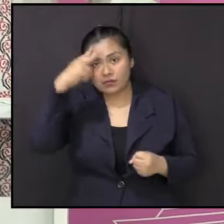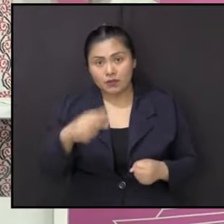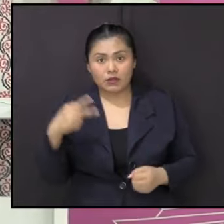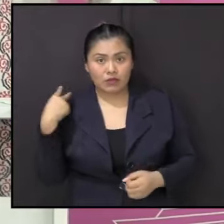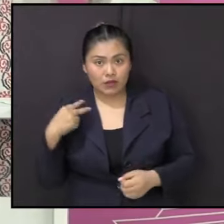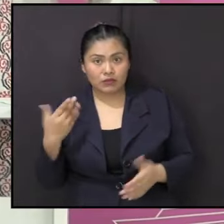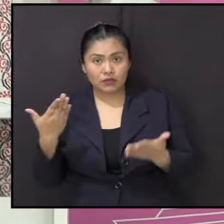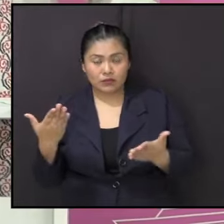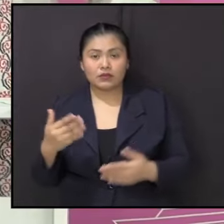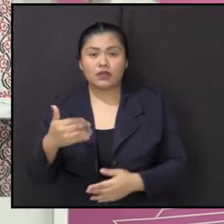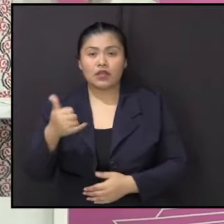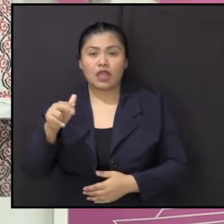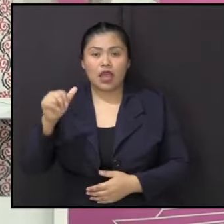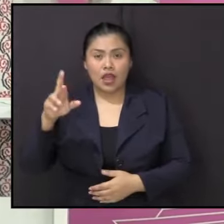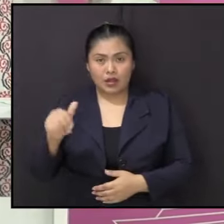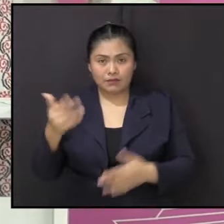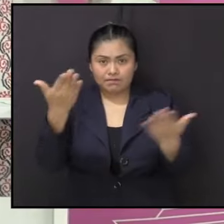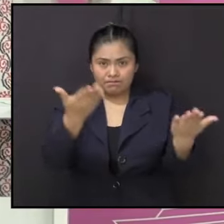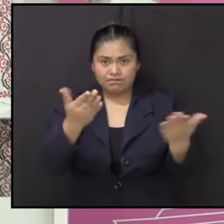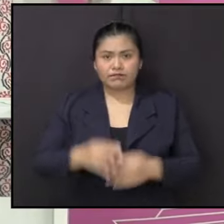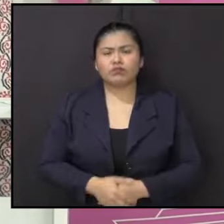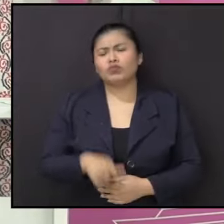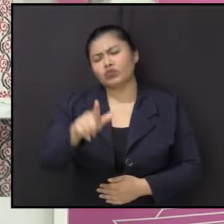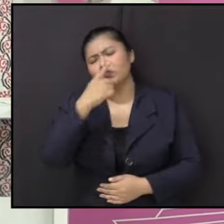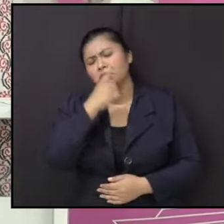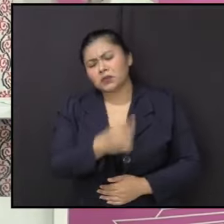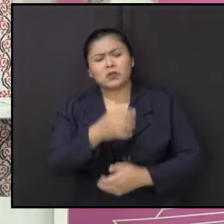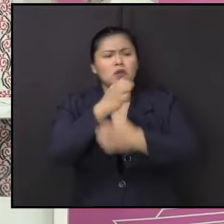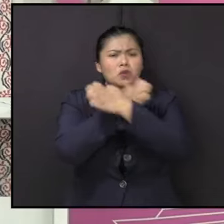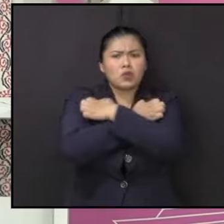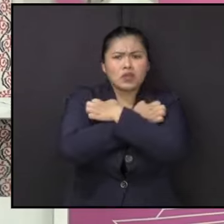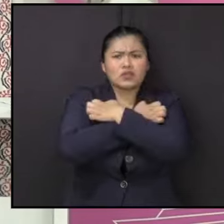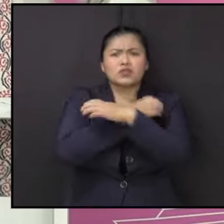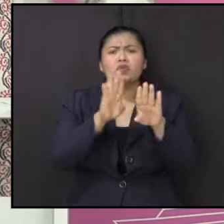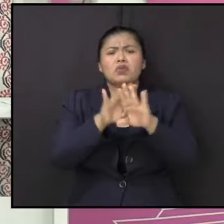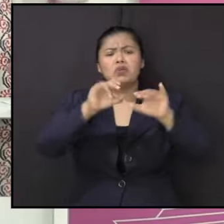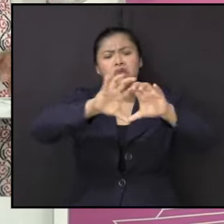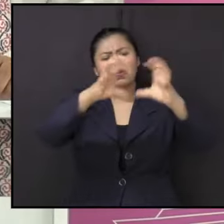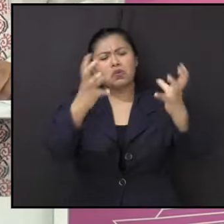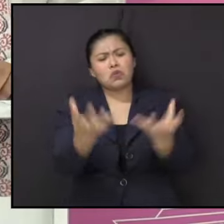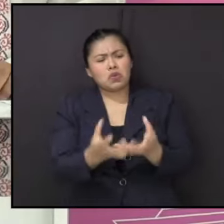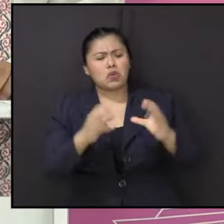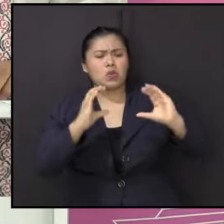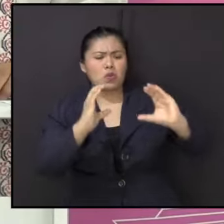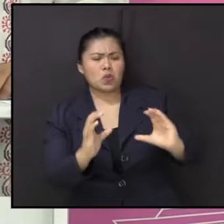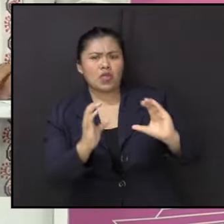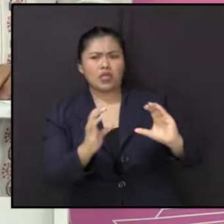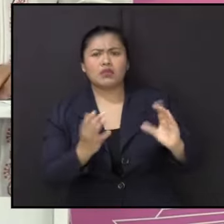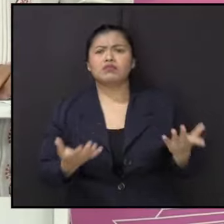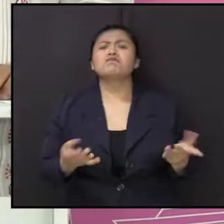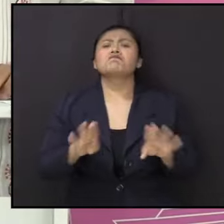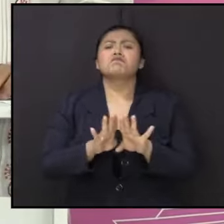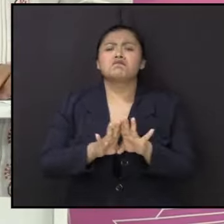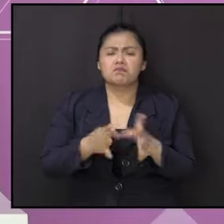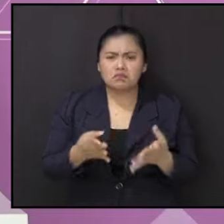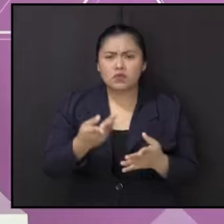Villalpando Berumen. Usted hablaba de educación y sustentabilidad. ¿Cómo lograr esos dos temas desde la